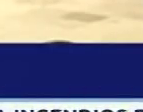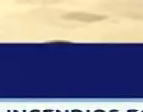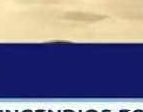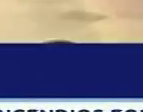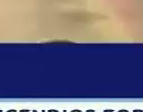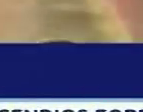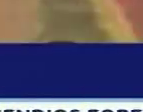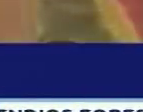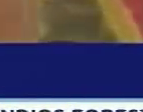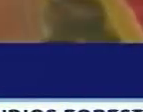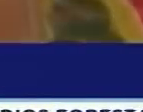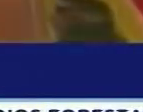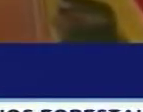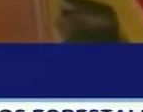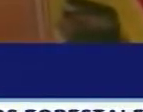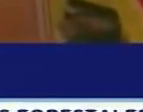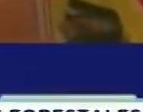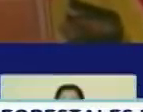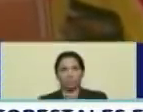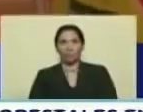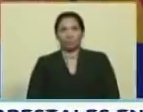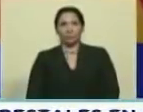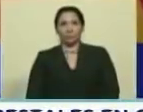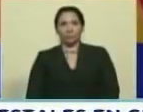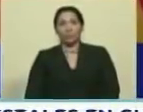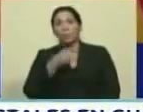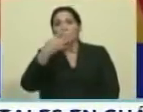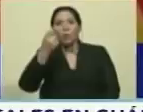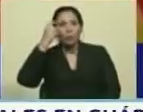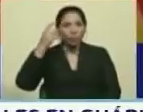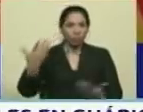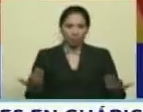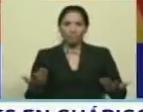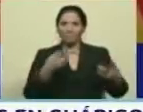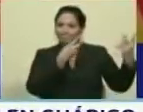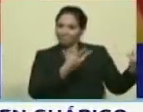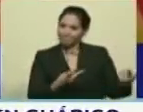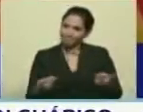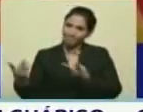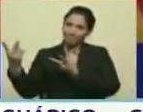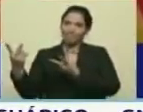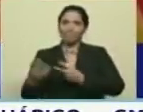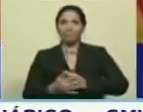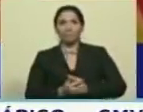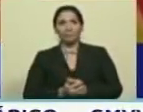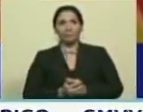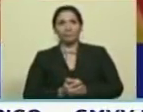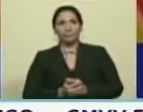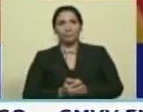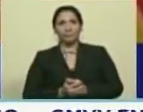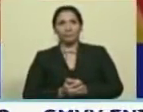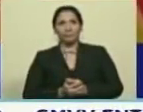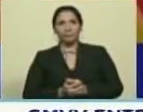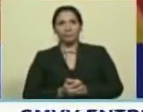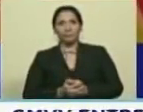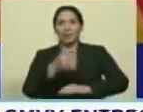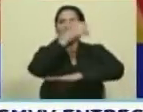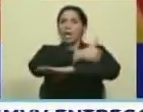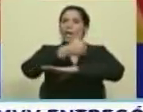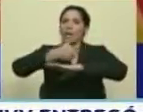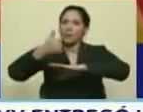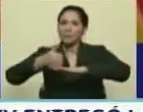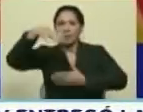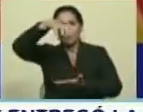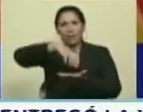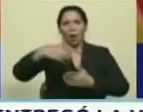a todos. La República de Cuba se complace en dar la más cordial bienvenida a los jefes de Estado y de Gobierno